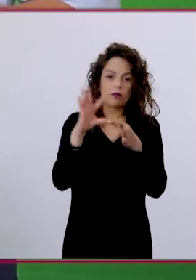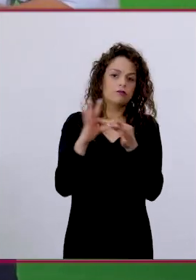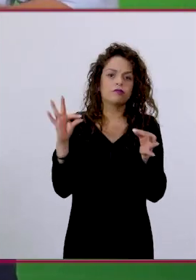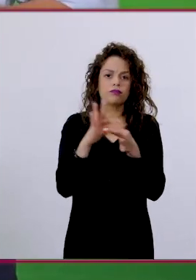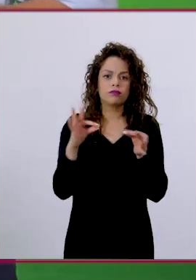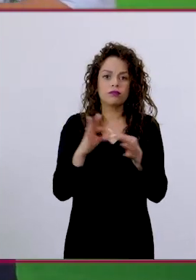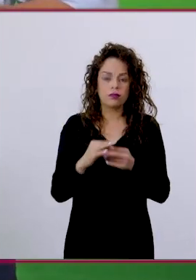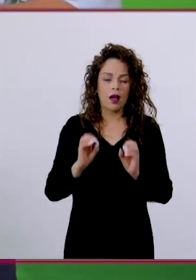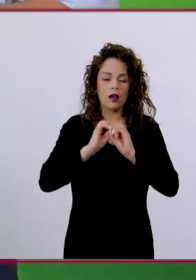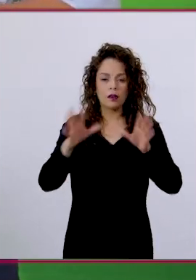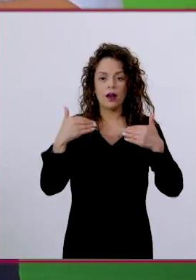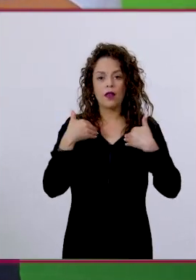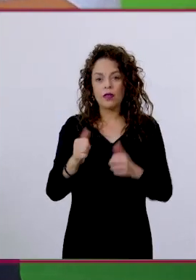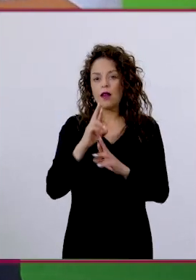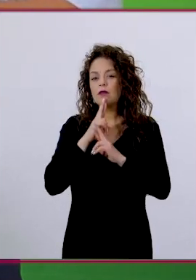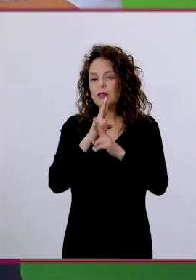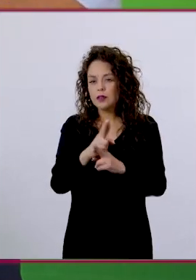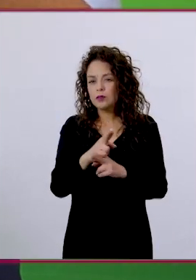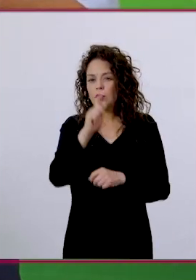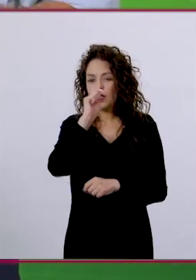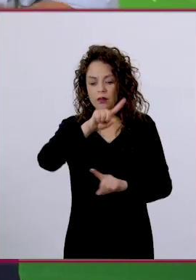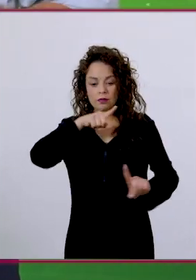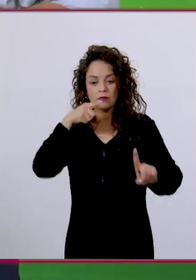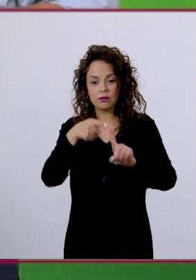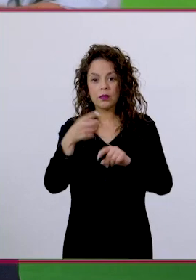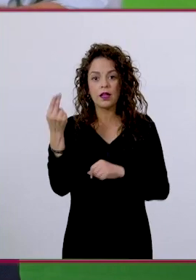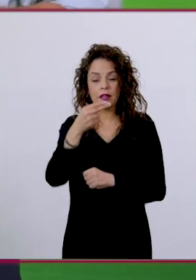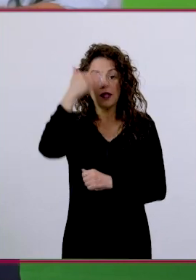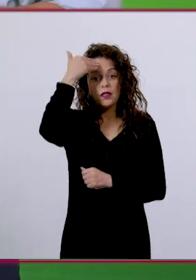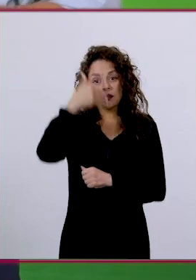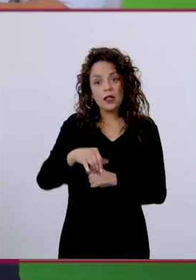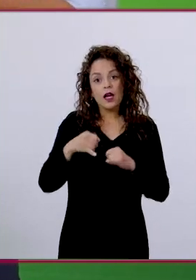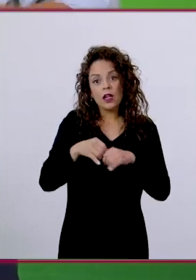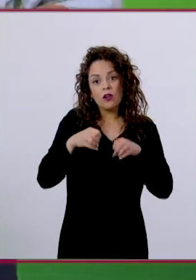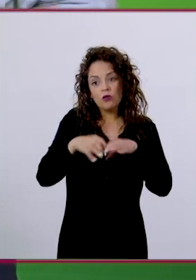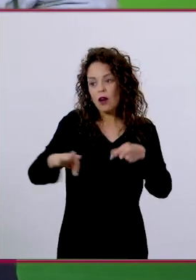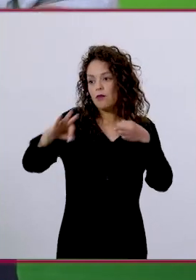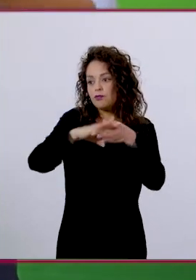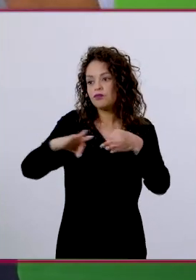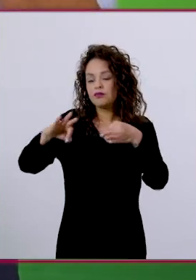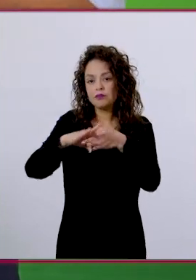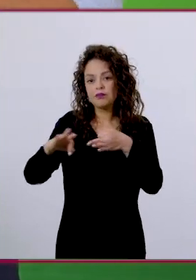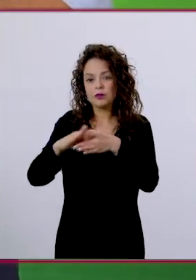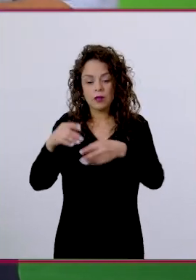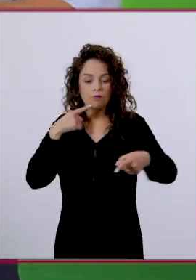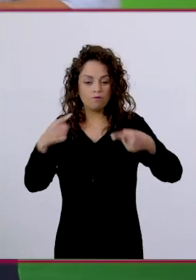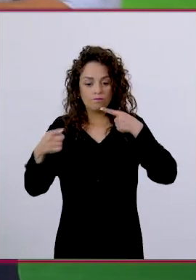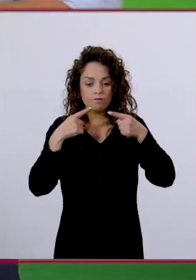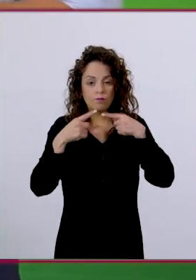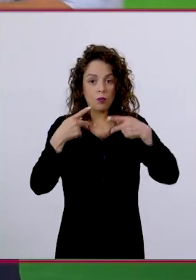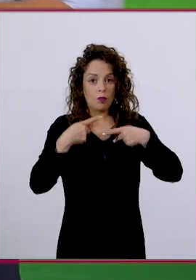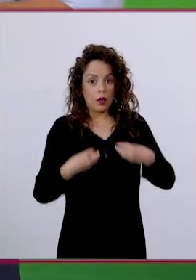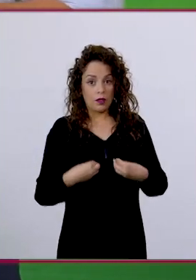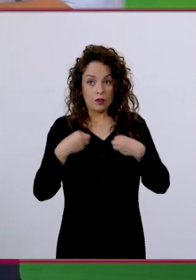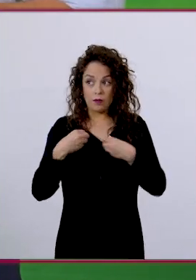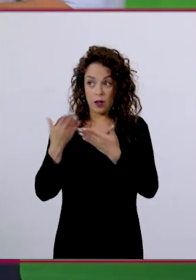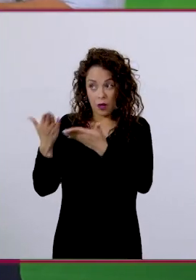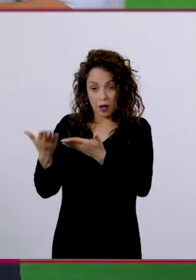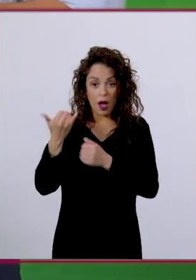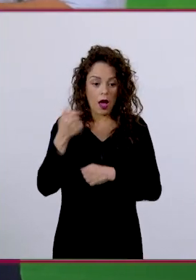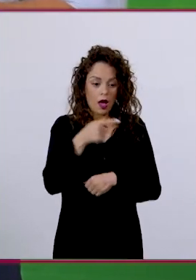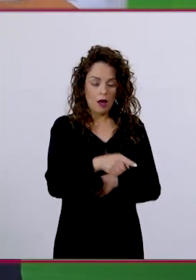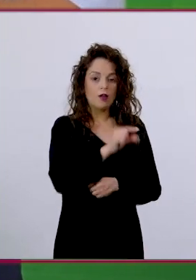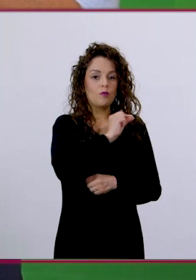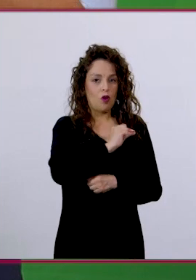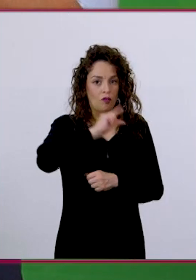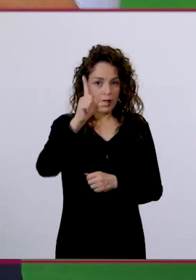dan respuesta a lo que comentaba Shada acerca de la retroalimentación que existe entre profesionales y habitantes cuando se trata de participación